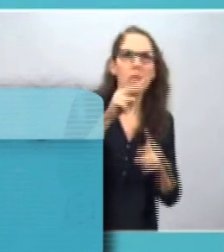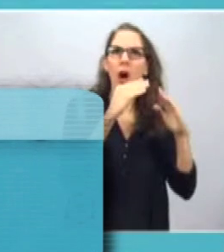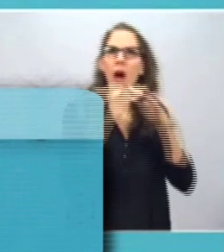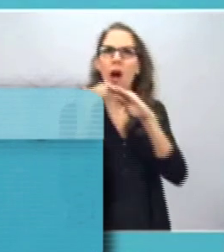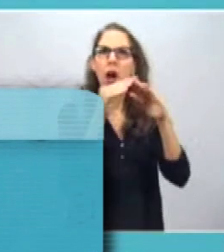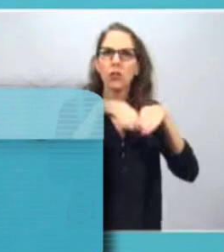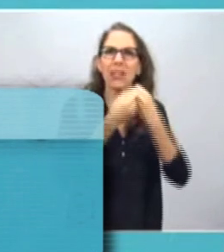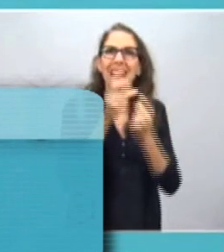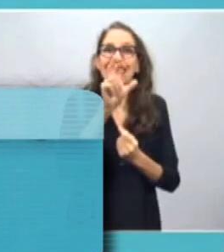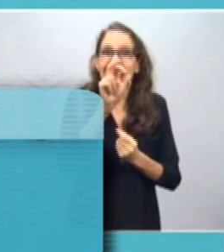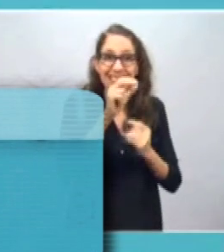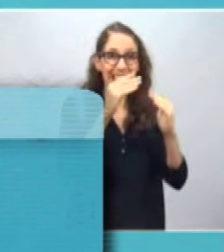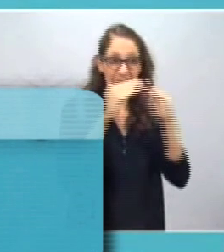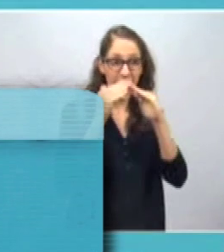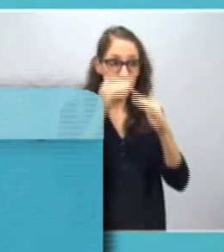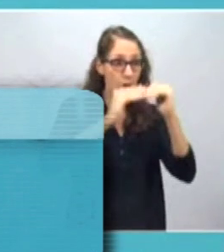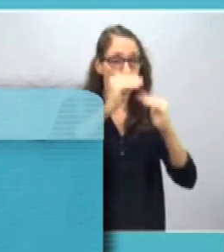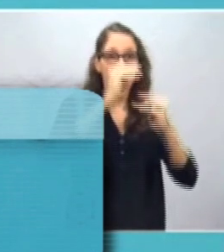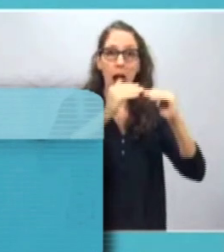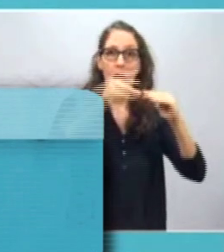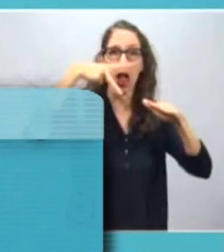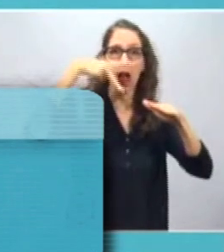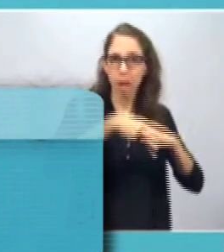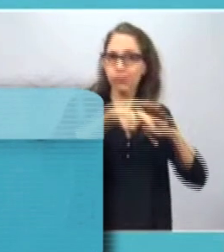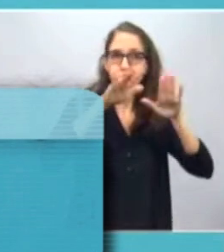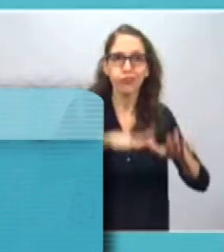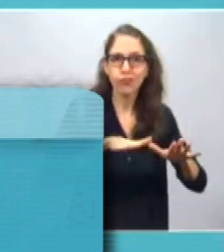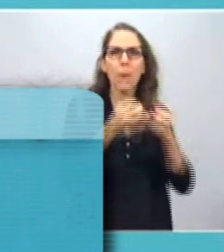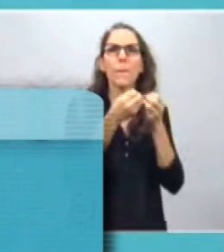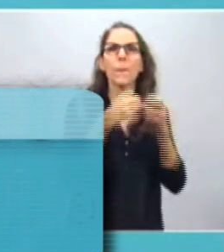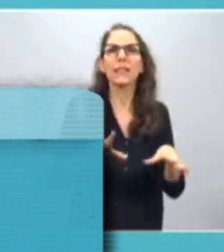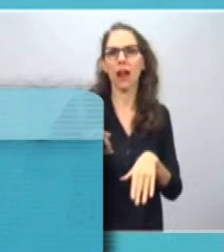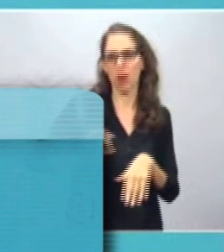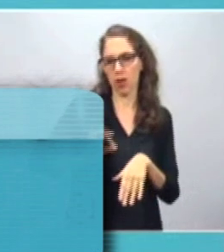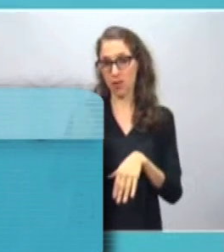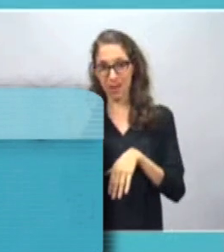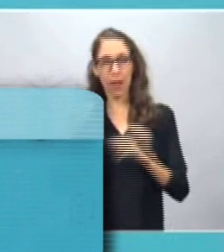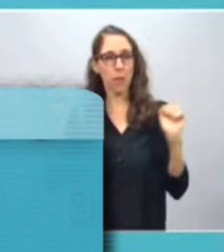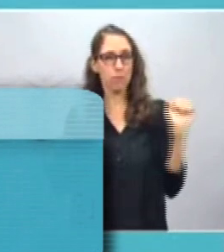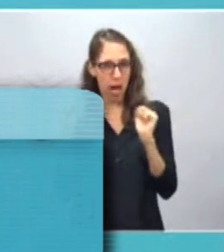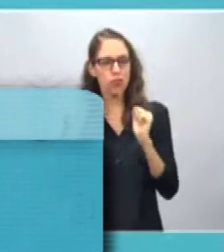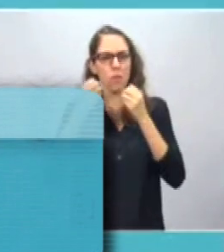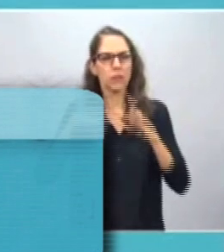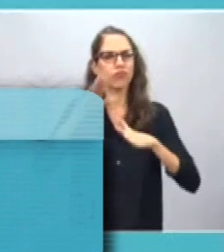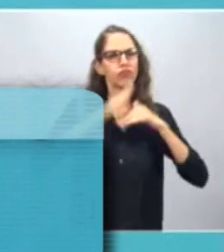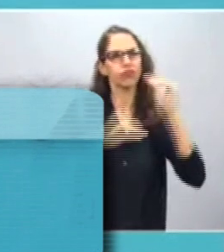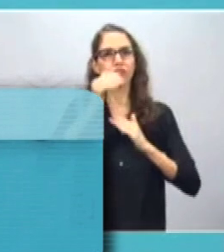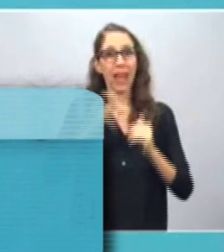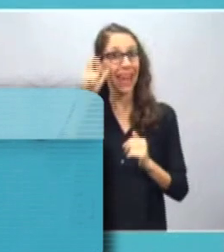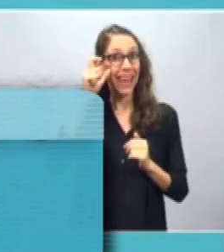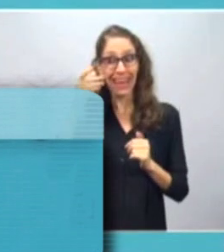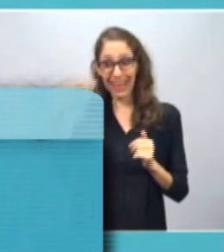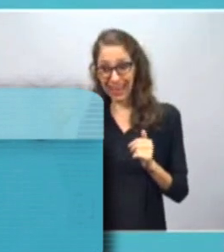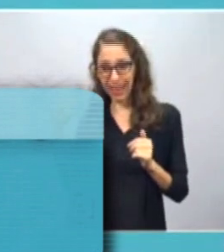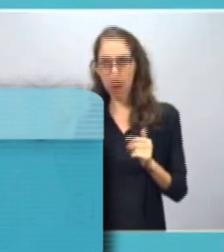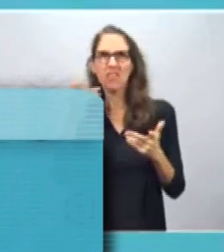viviendas que se encuentran paradas. Son viviendas que se iniciaron en mayo de 2023 y que en enero, con un avance del 70%,